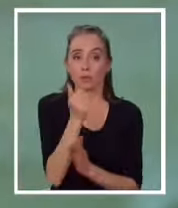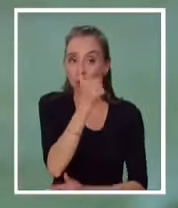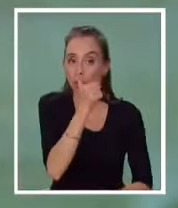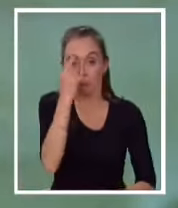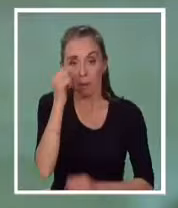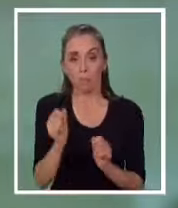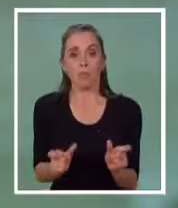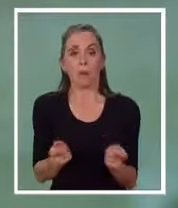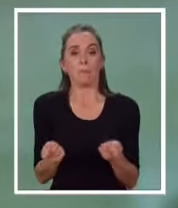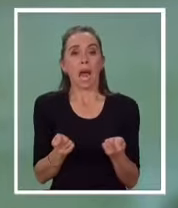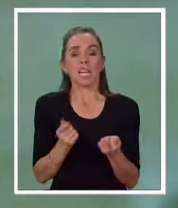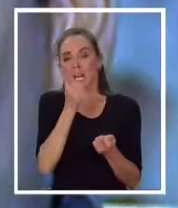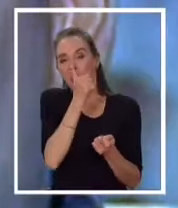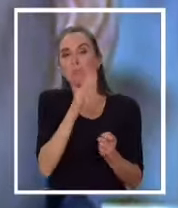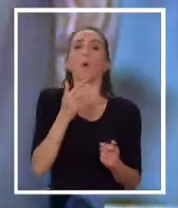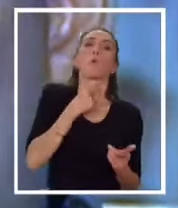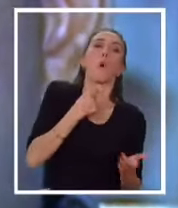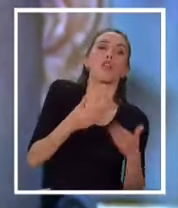que se puede controlar esto, ¿no?